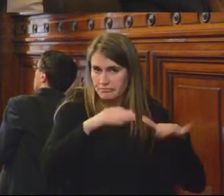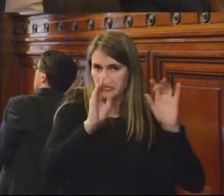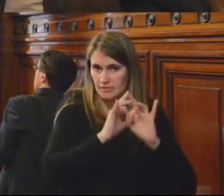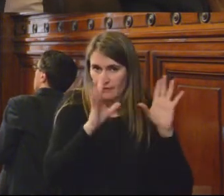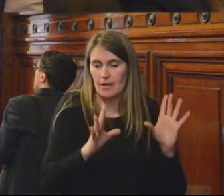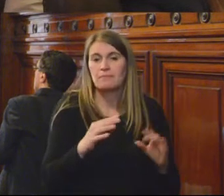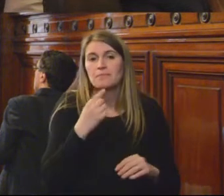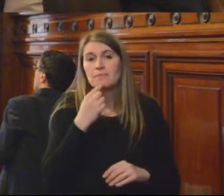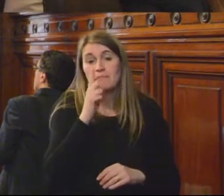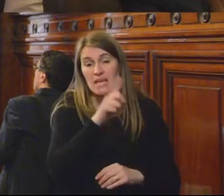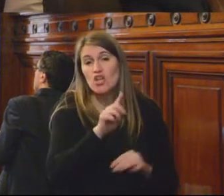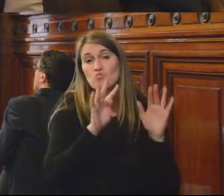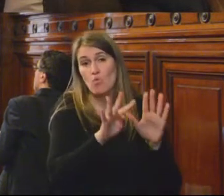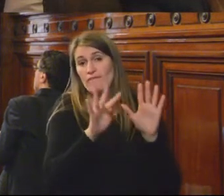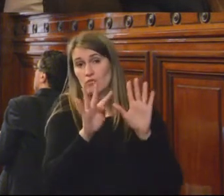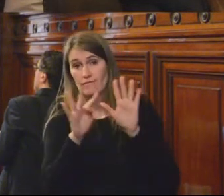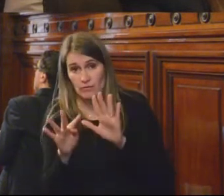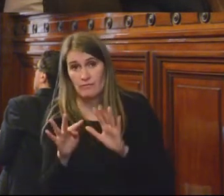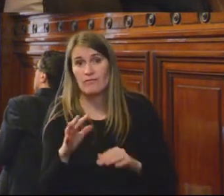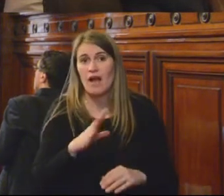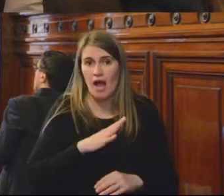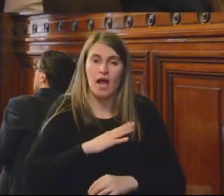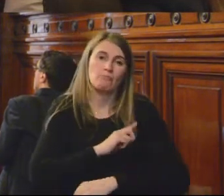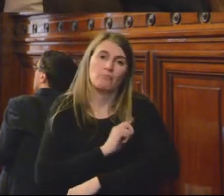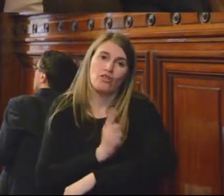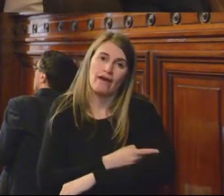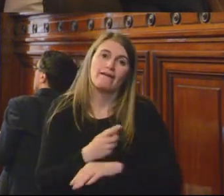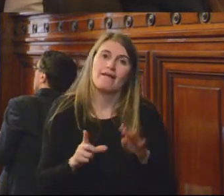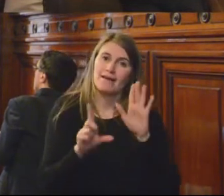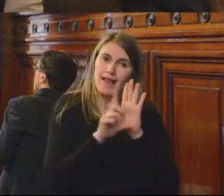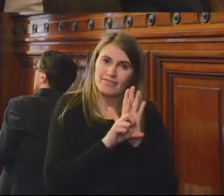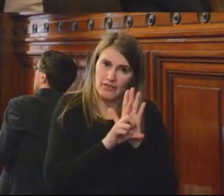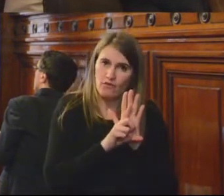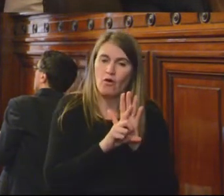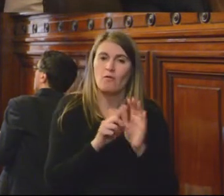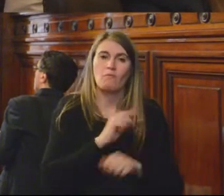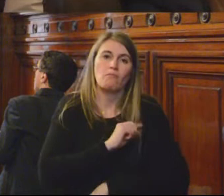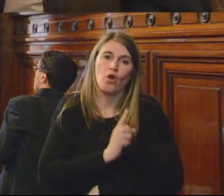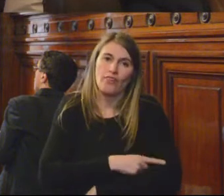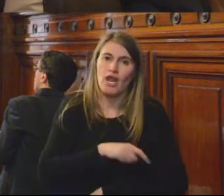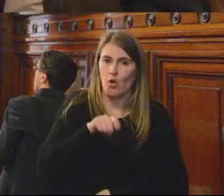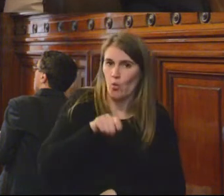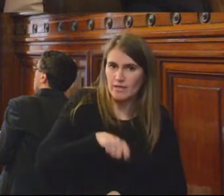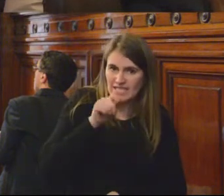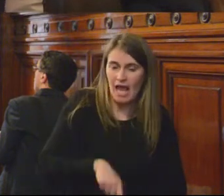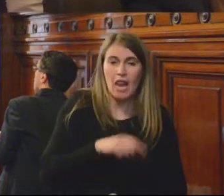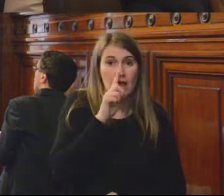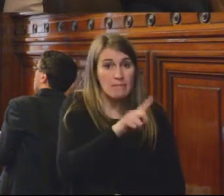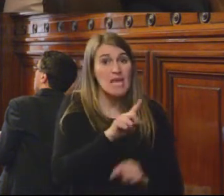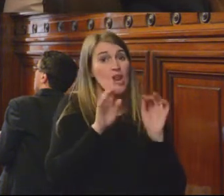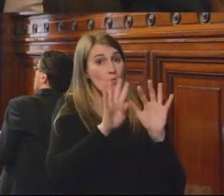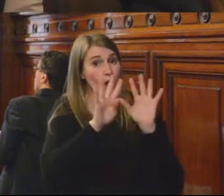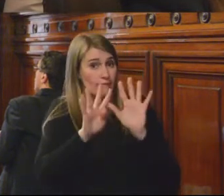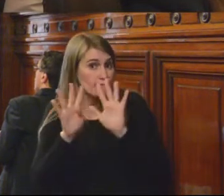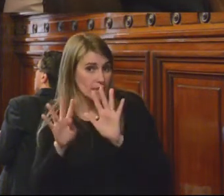1999, se regularon las funciones del Poder Legislativo y del Poder Judicial. En el año 1999